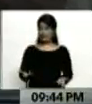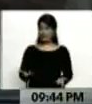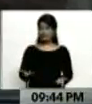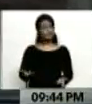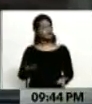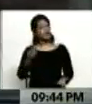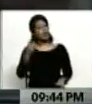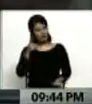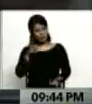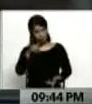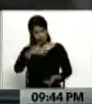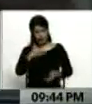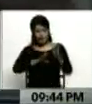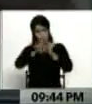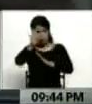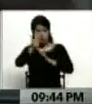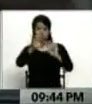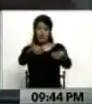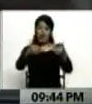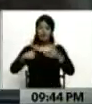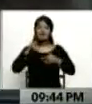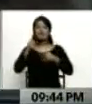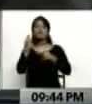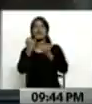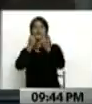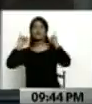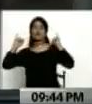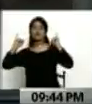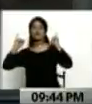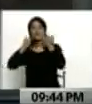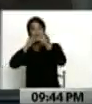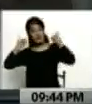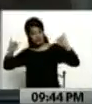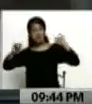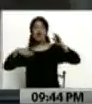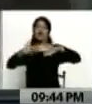Será posible con